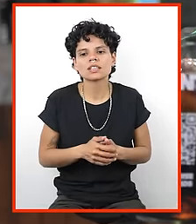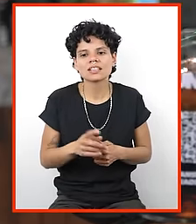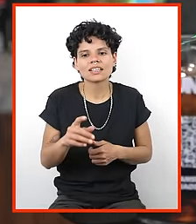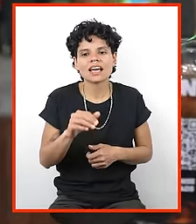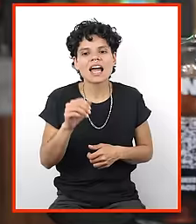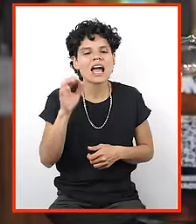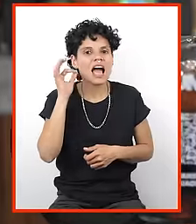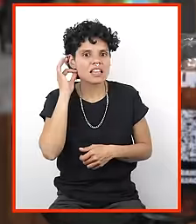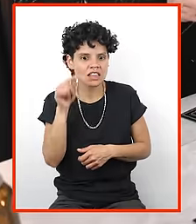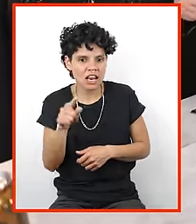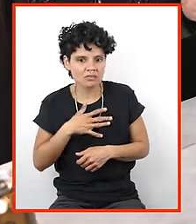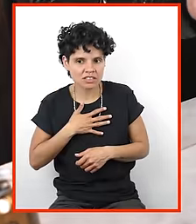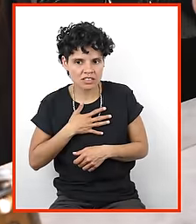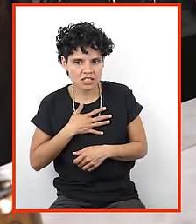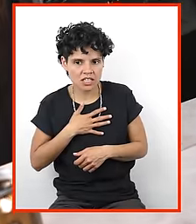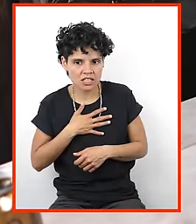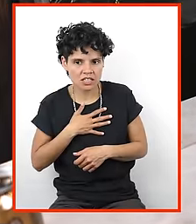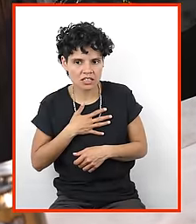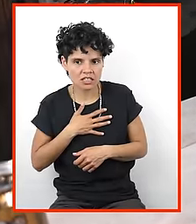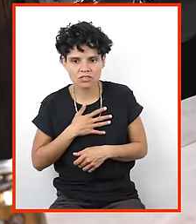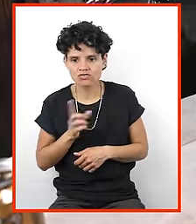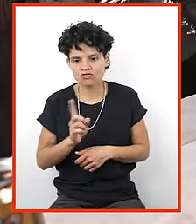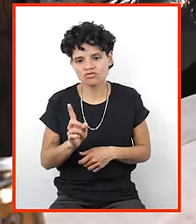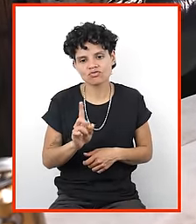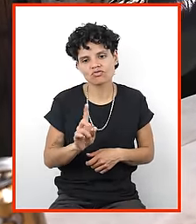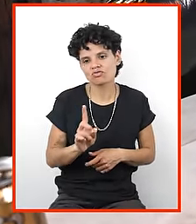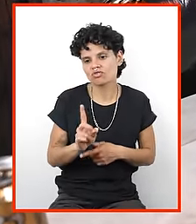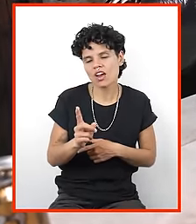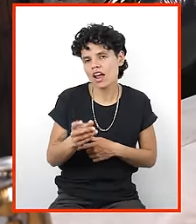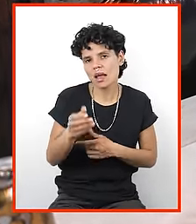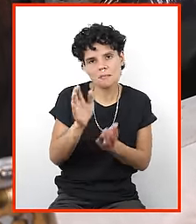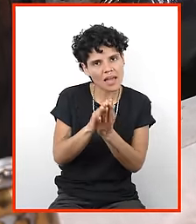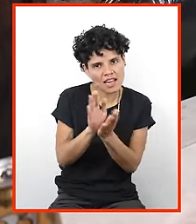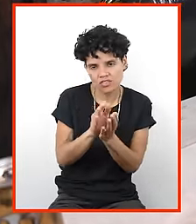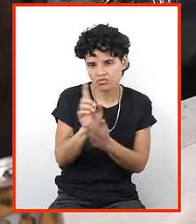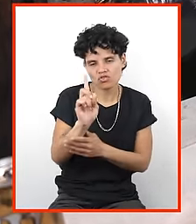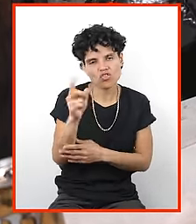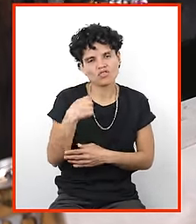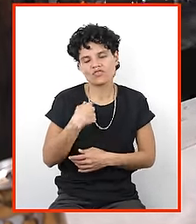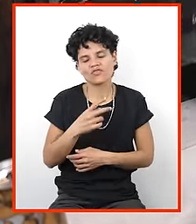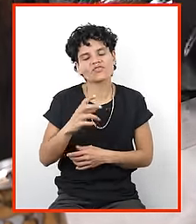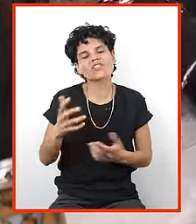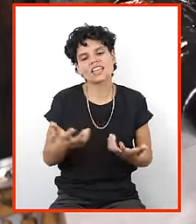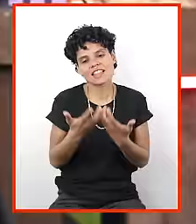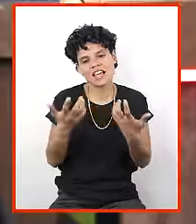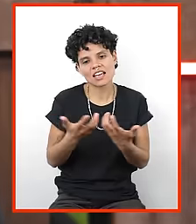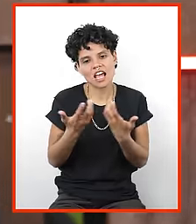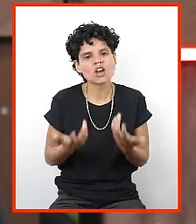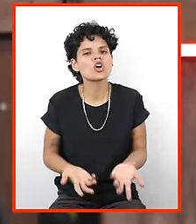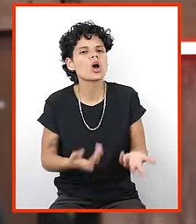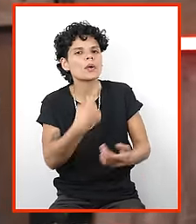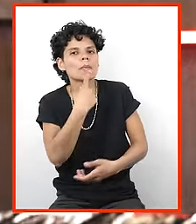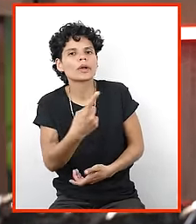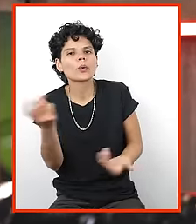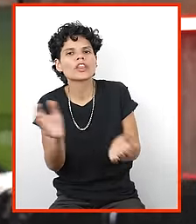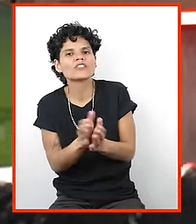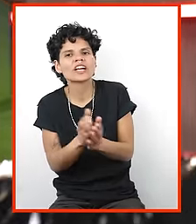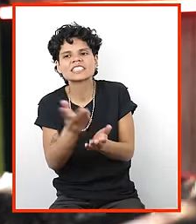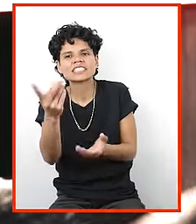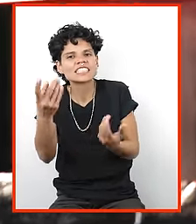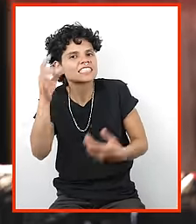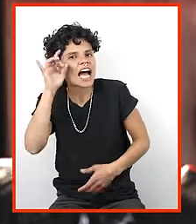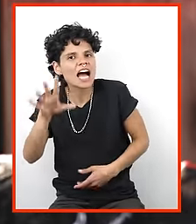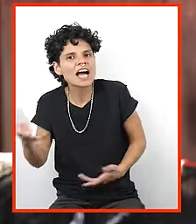marisco? Bien buena. Tampoco. ¿No? No. Es que soy vegetariana. Ah, ¿verdad? Pues vegetariana. ¿Cómo le preguntáis si come marisco